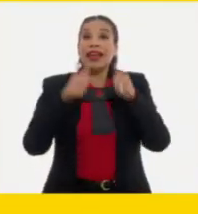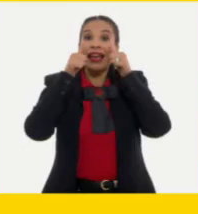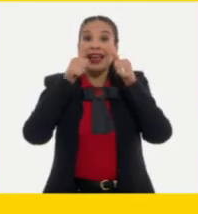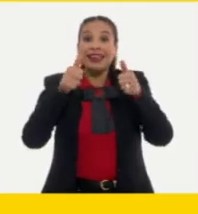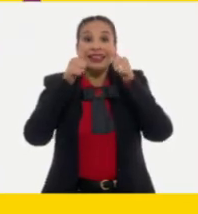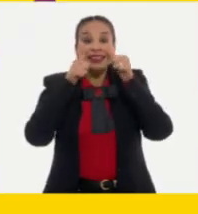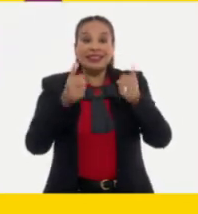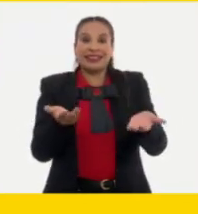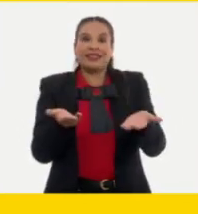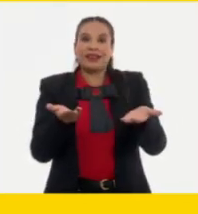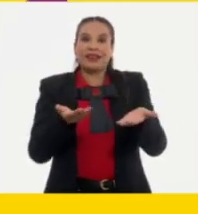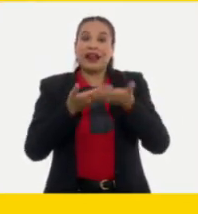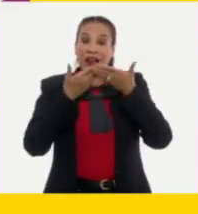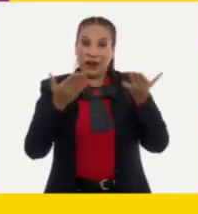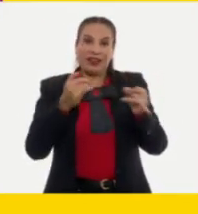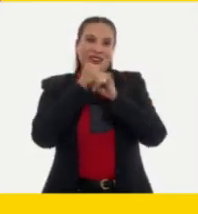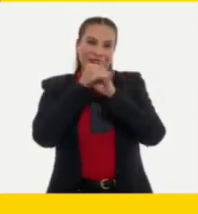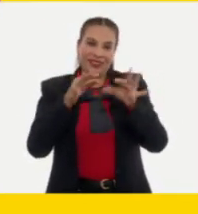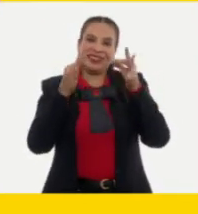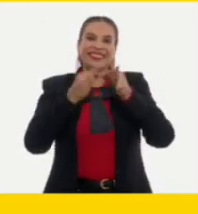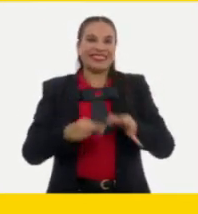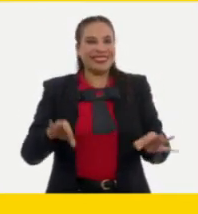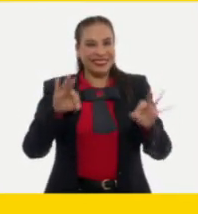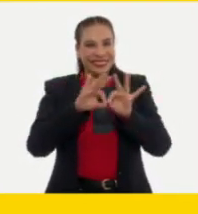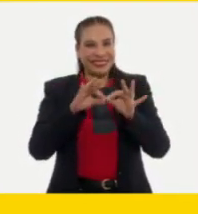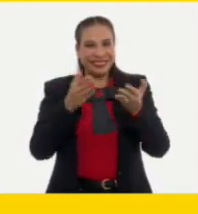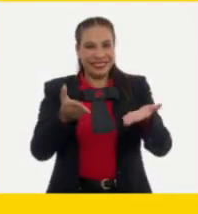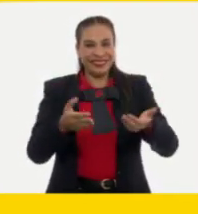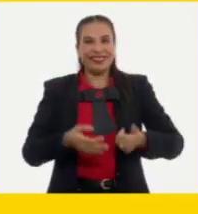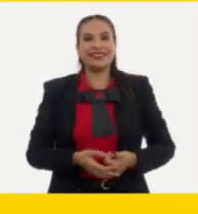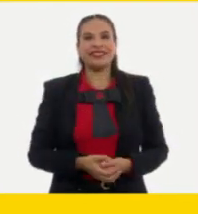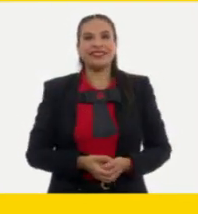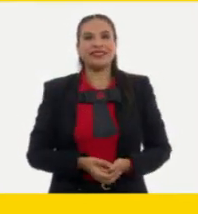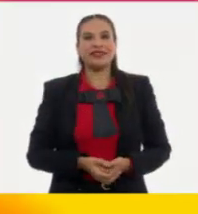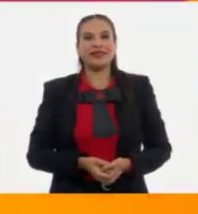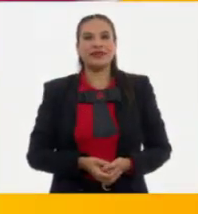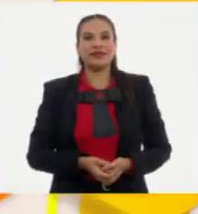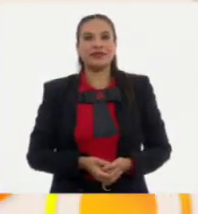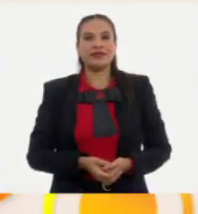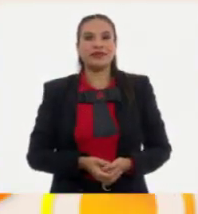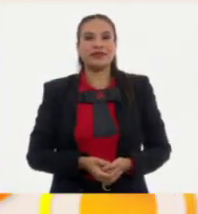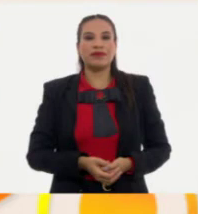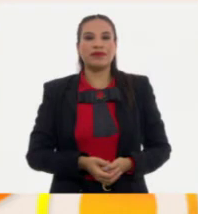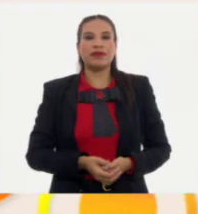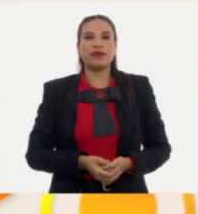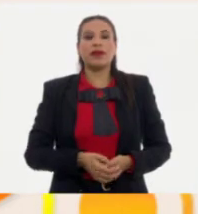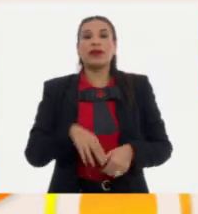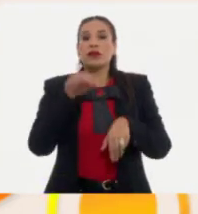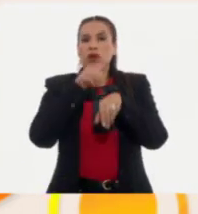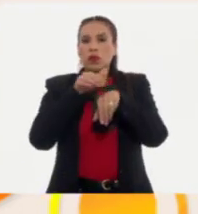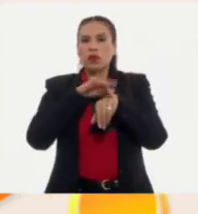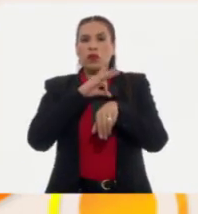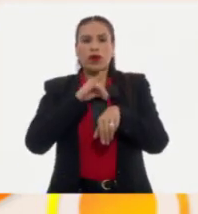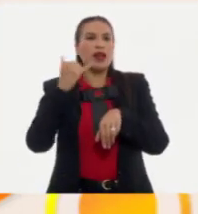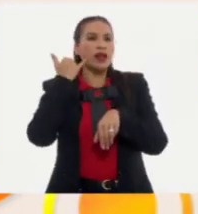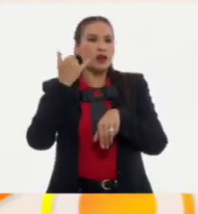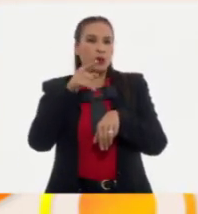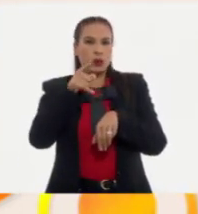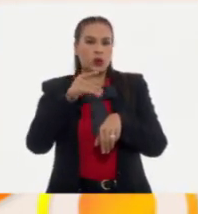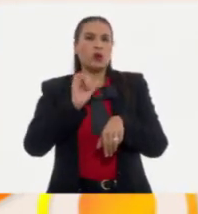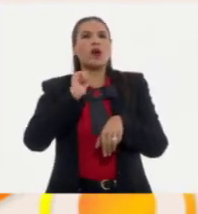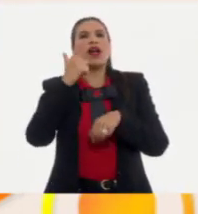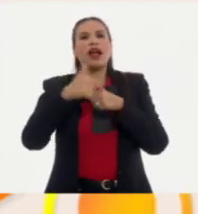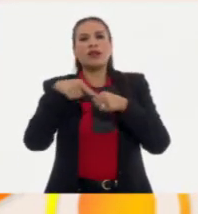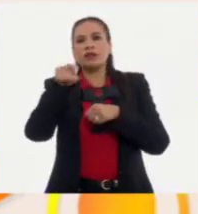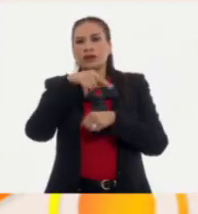¡Atención! ¡Atención! A continuación, información importante. A este número puedes llamar cuando tú o